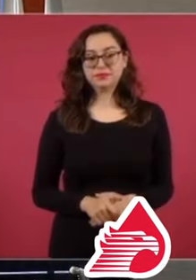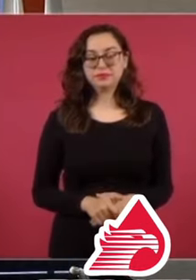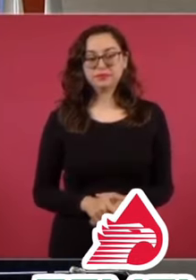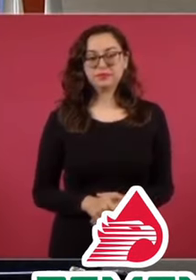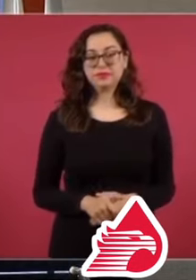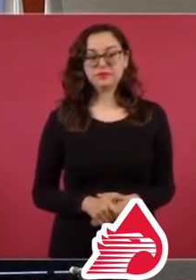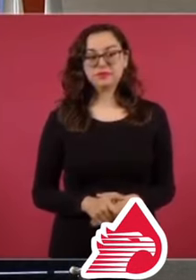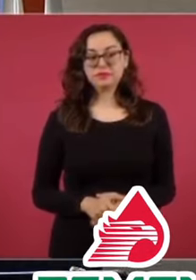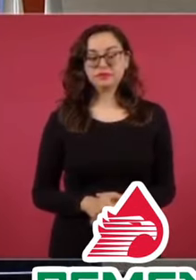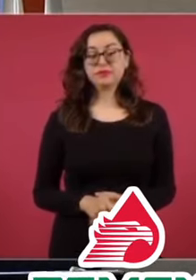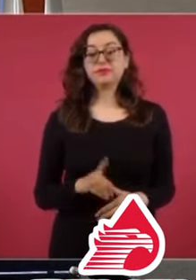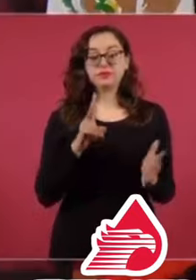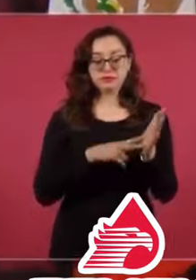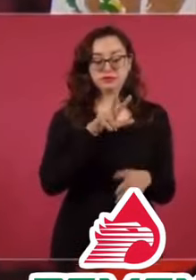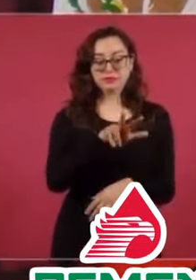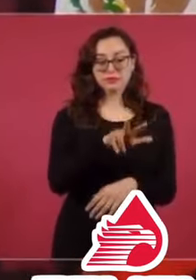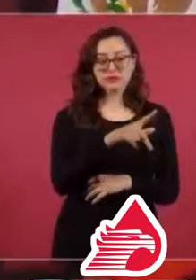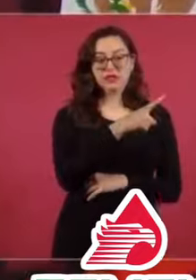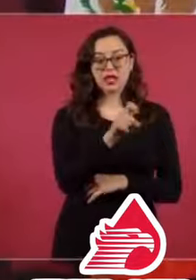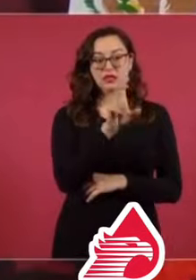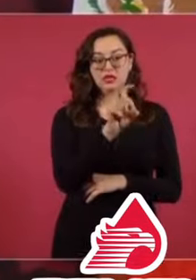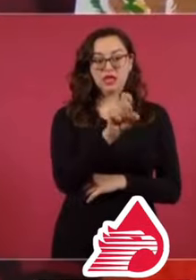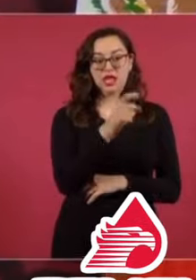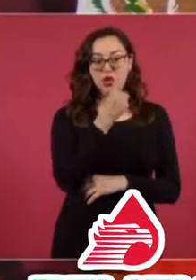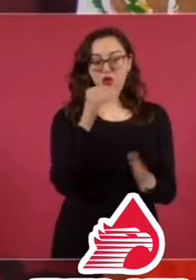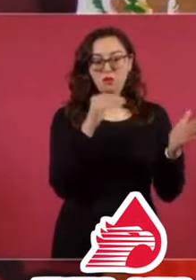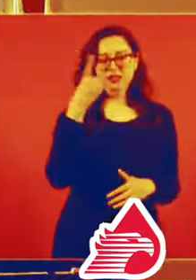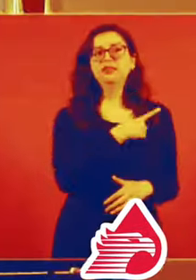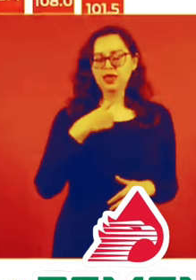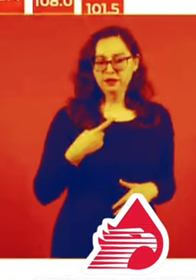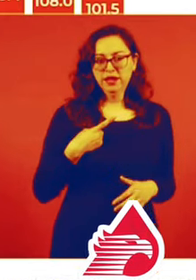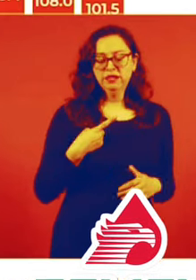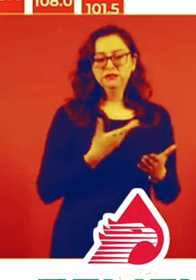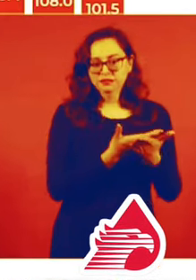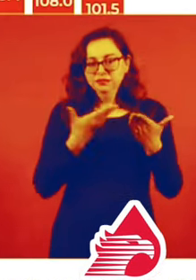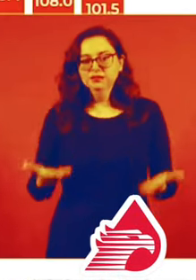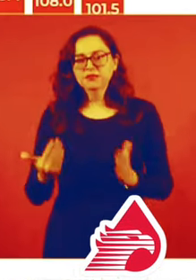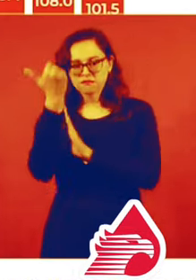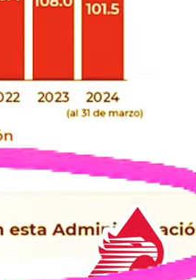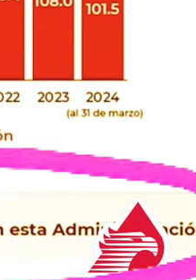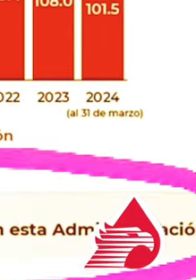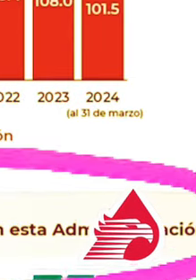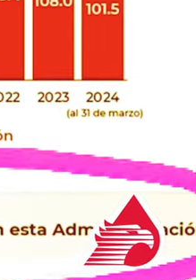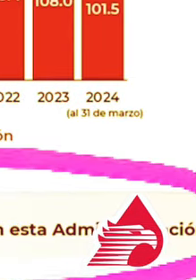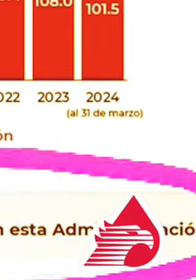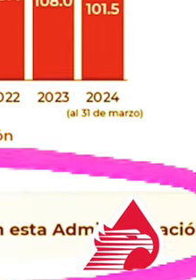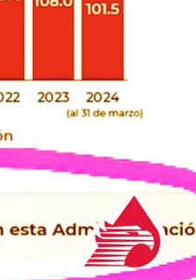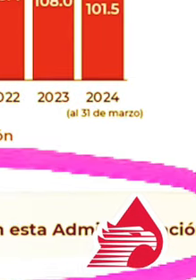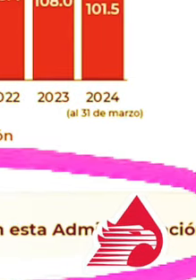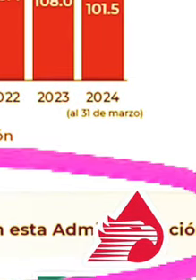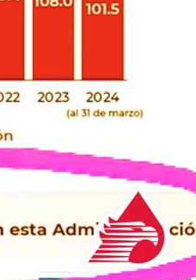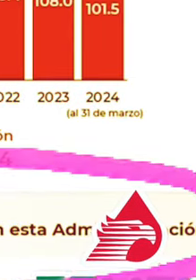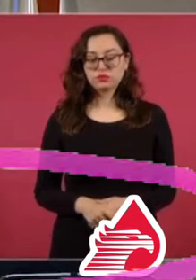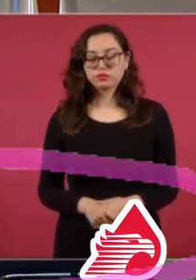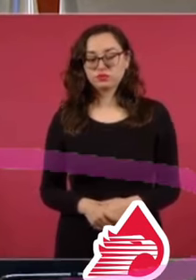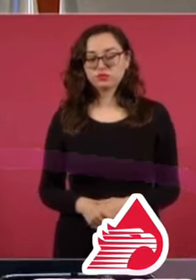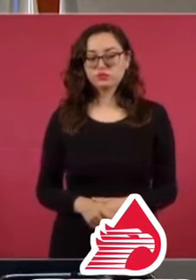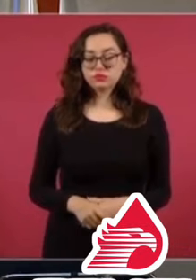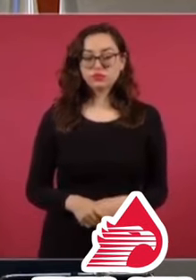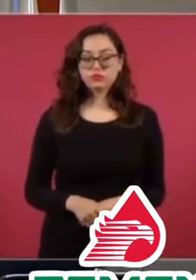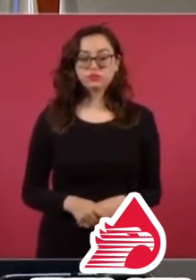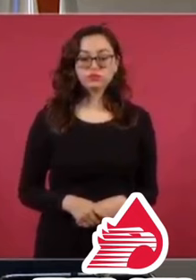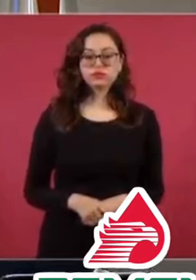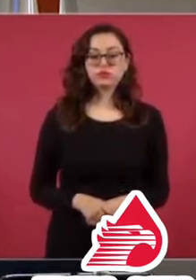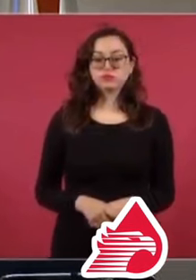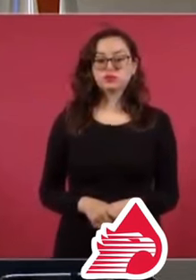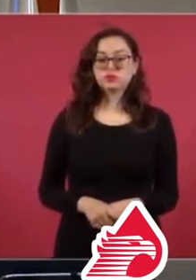Mire, en el 18, 131 mil millones de dólares. En el 24, 101 mil. 30 mil millones de dólares menos. Apúntele